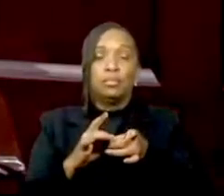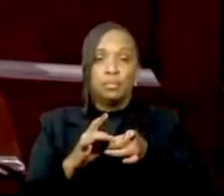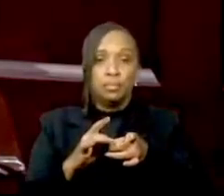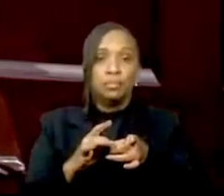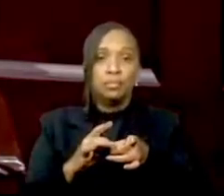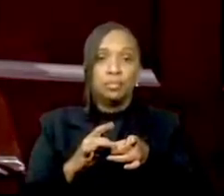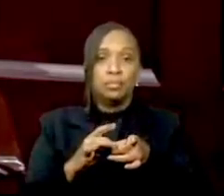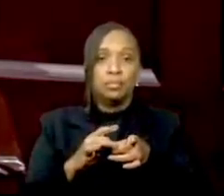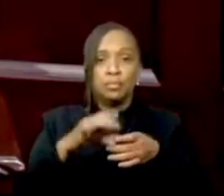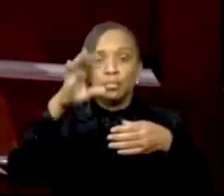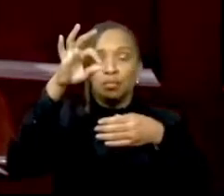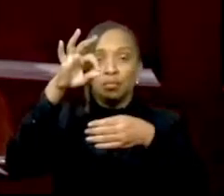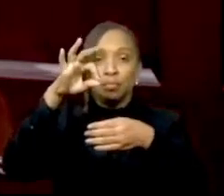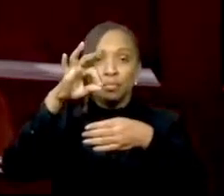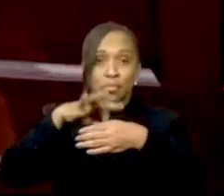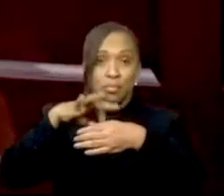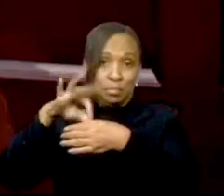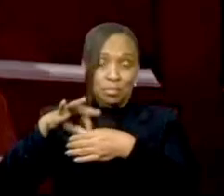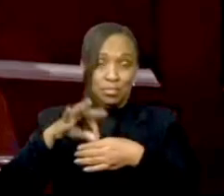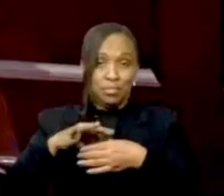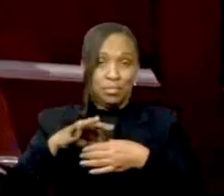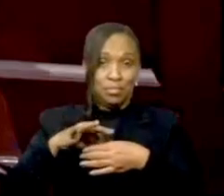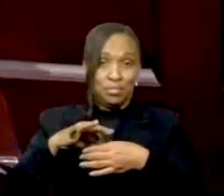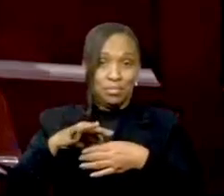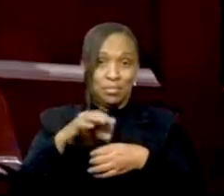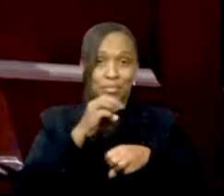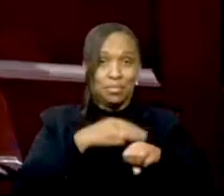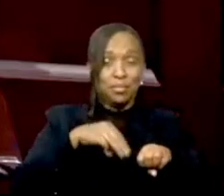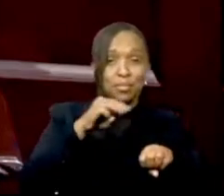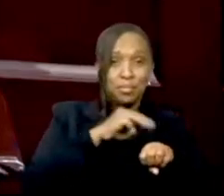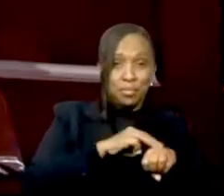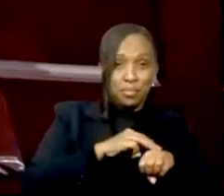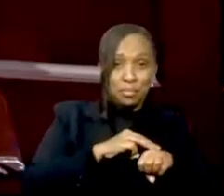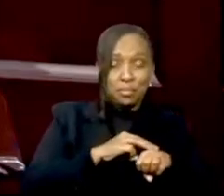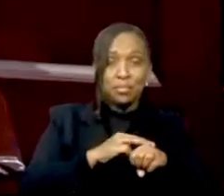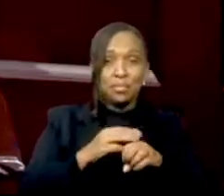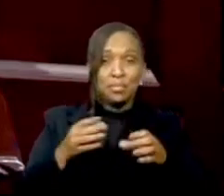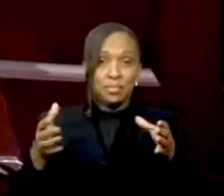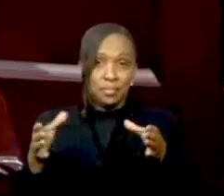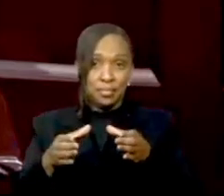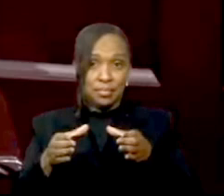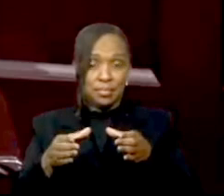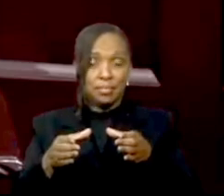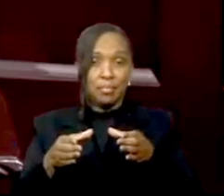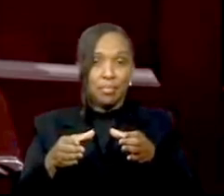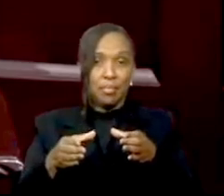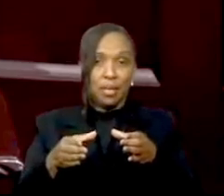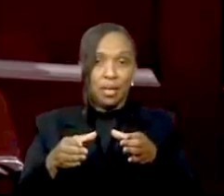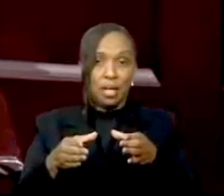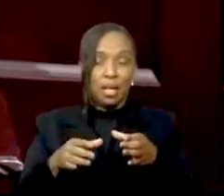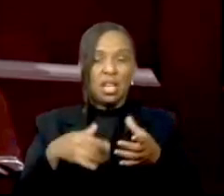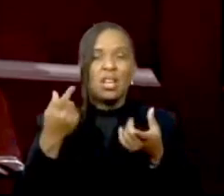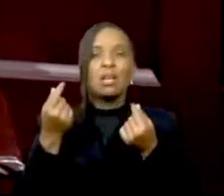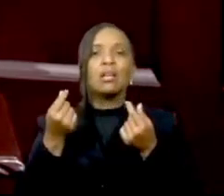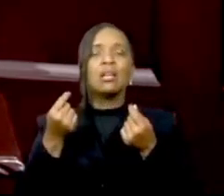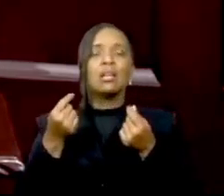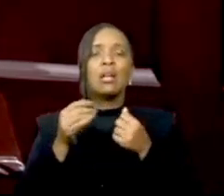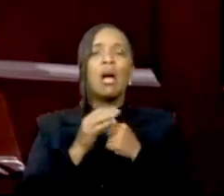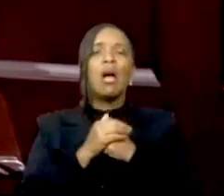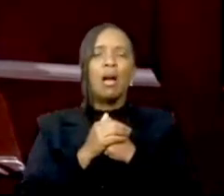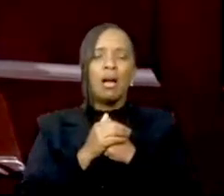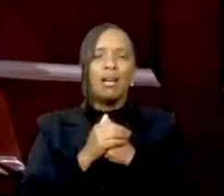lo advirtió, violando el derecho constitucional a ser elegido y a elegir